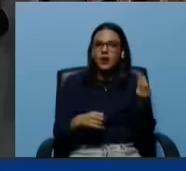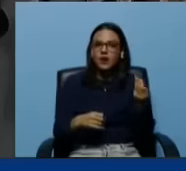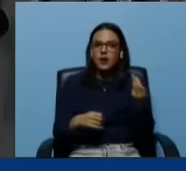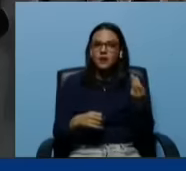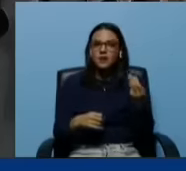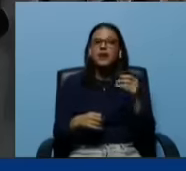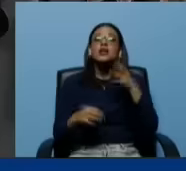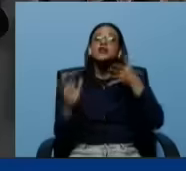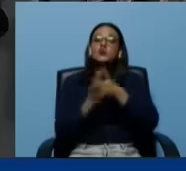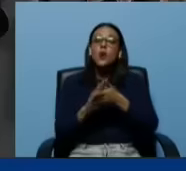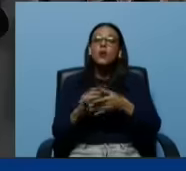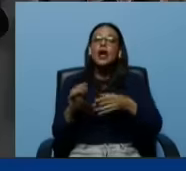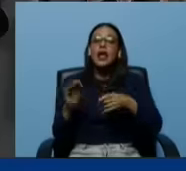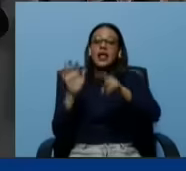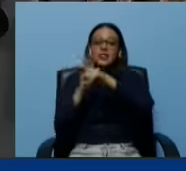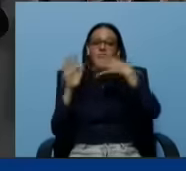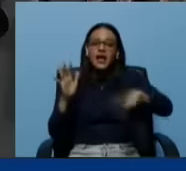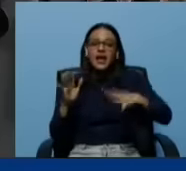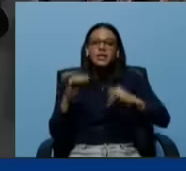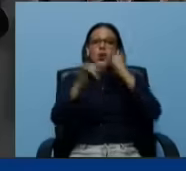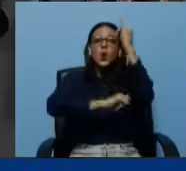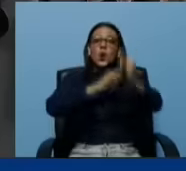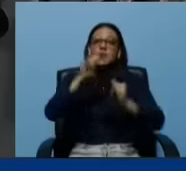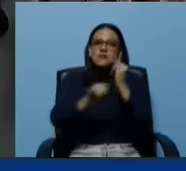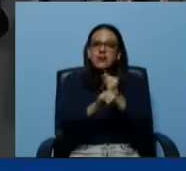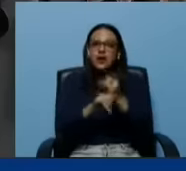y la realidad y los hechos